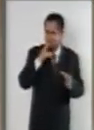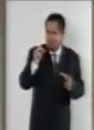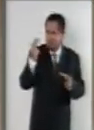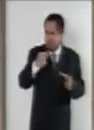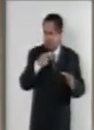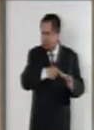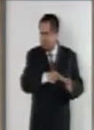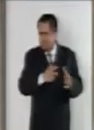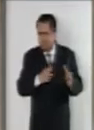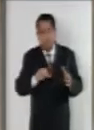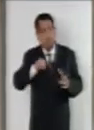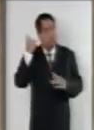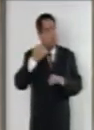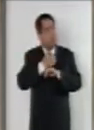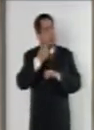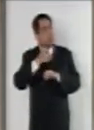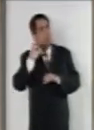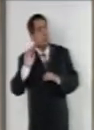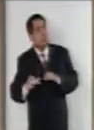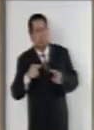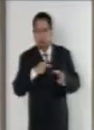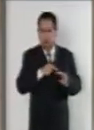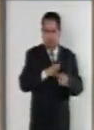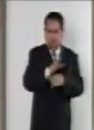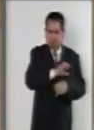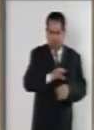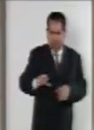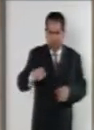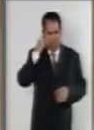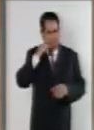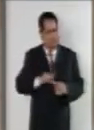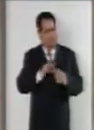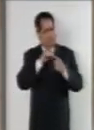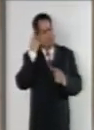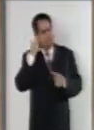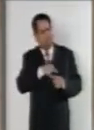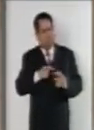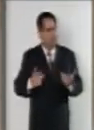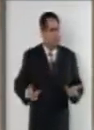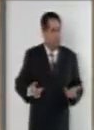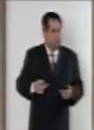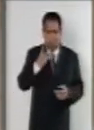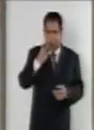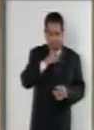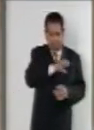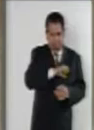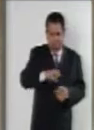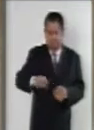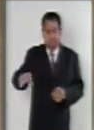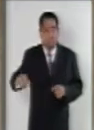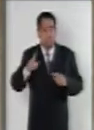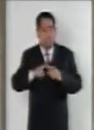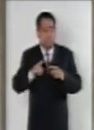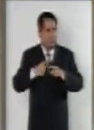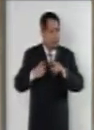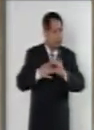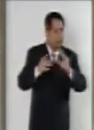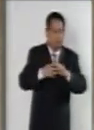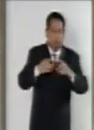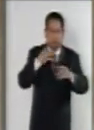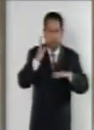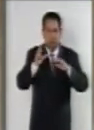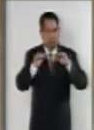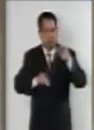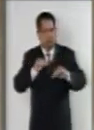otros estados de menor nivel de desarrollo. Estas 3 zonas económicas se ubican en puertos ya